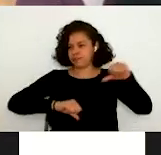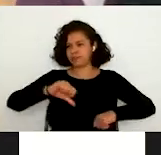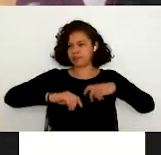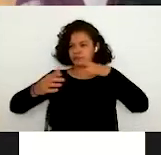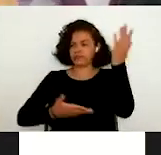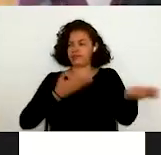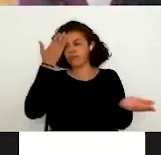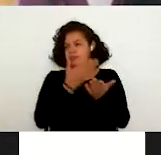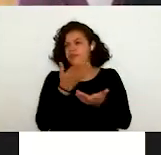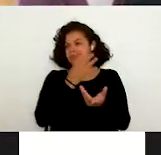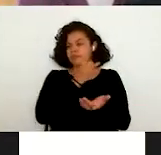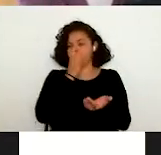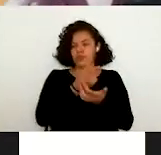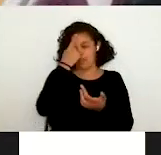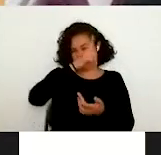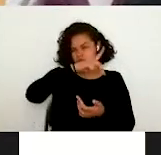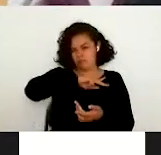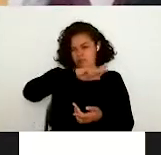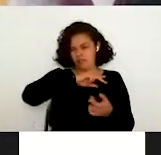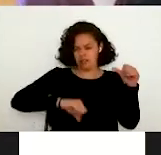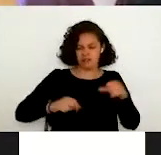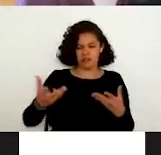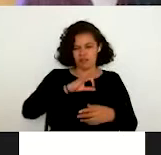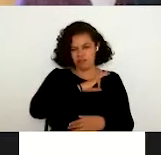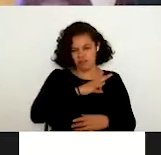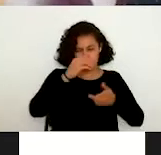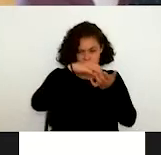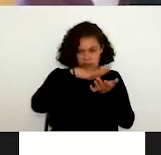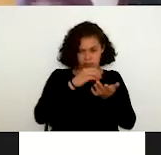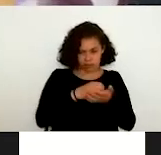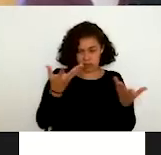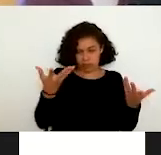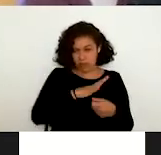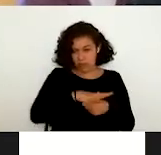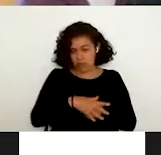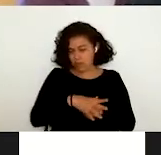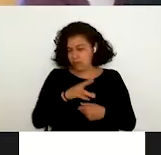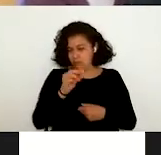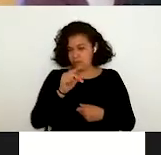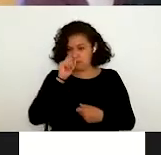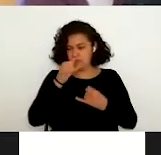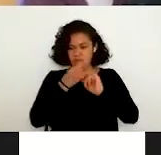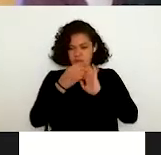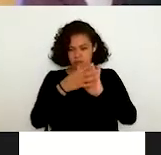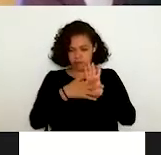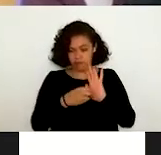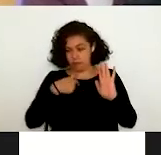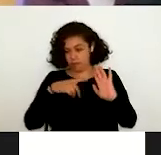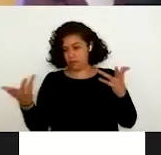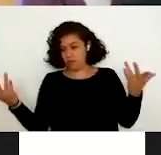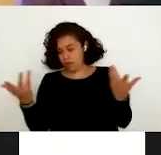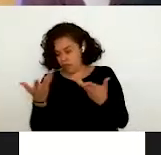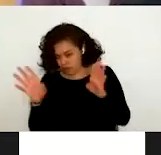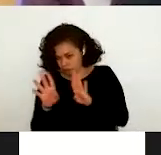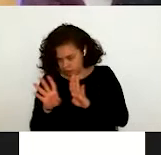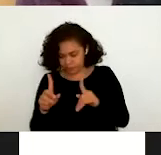solamente pensar como qué actividad puedo hacer y plasmarla, ¿no? Sino tener también en cuenta cómo la voy a desarrollar, quién la va